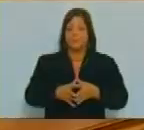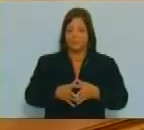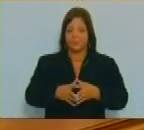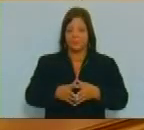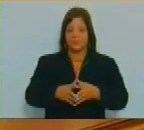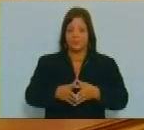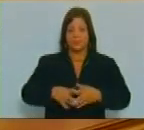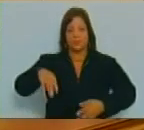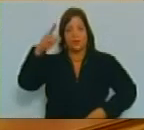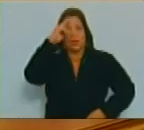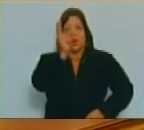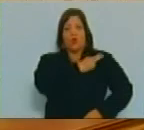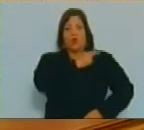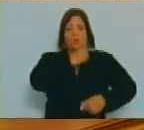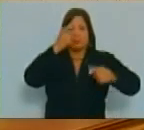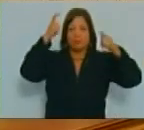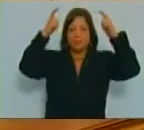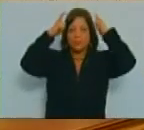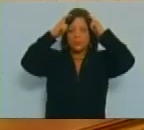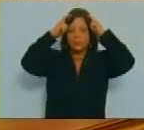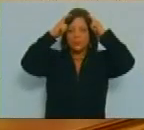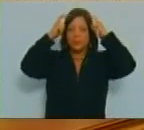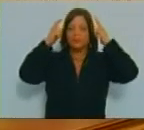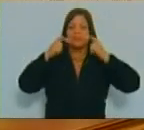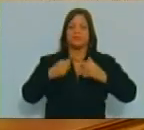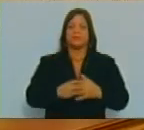comandante supremo hugo chávez